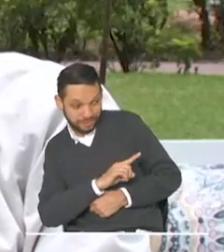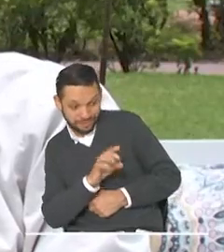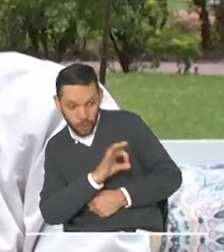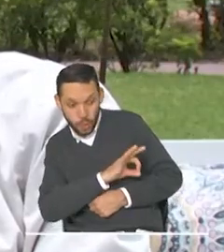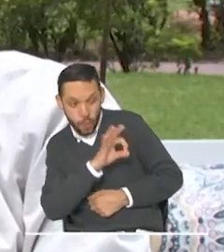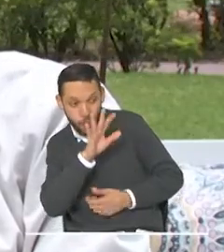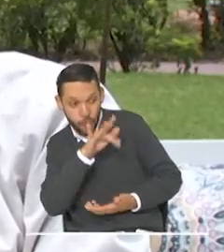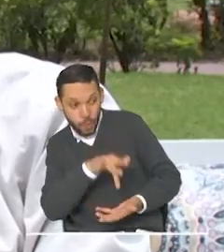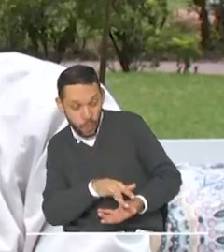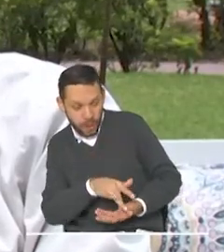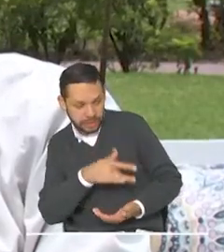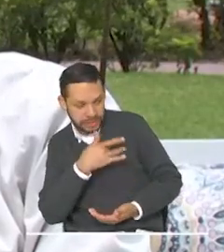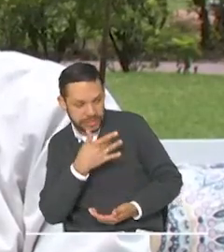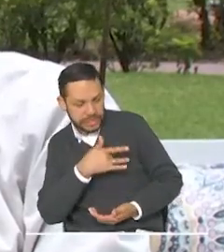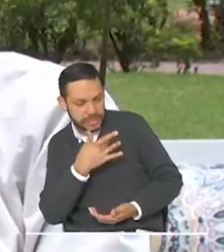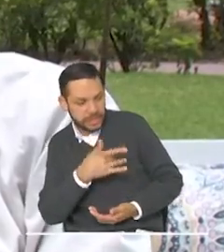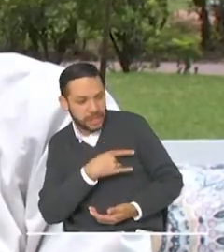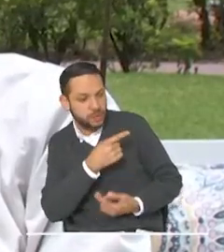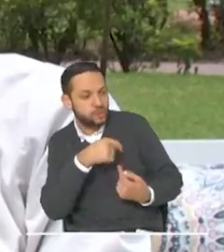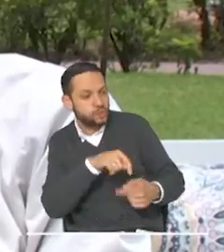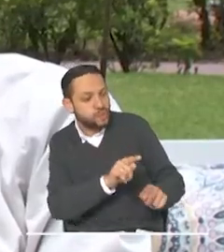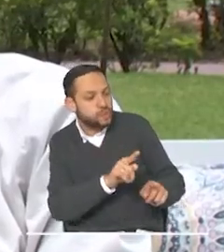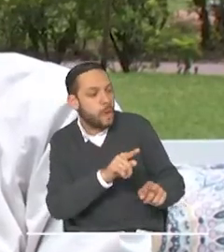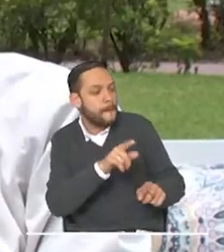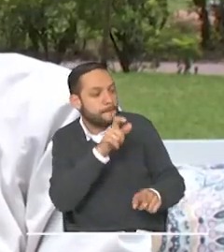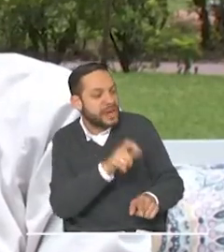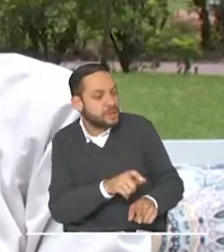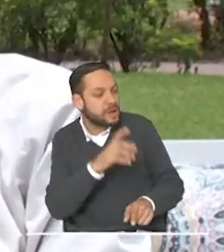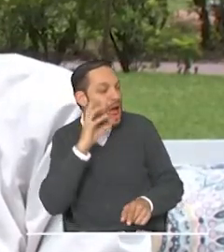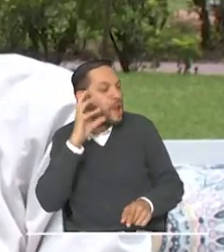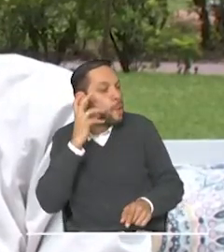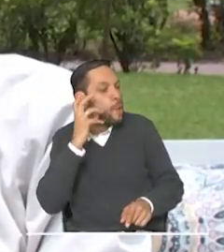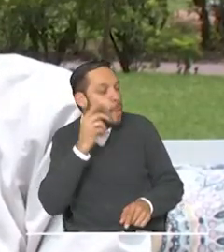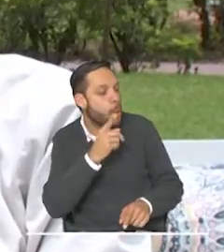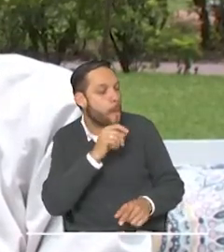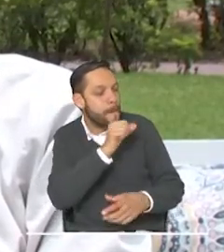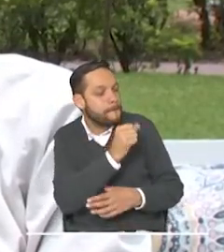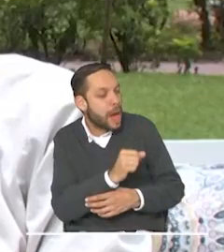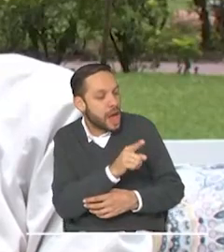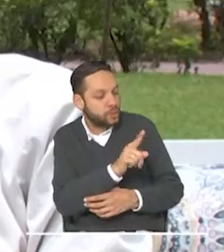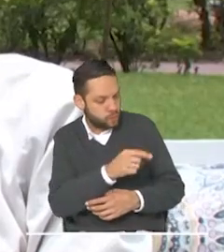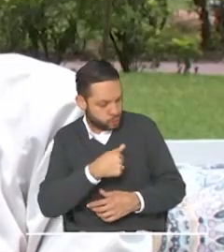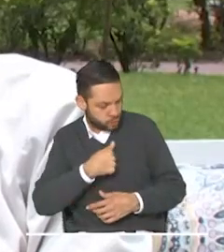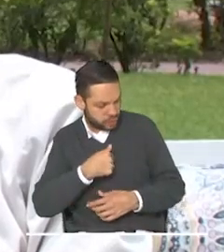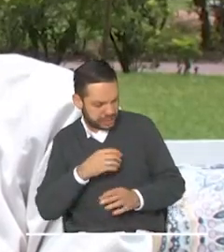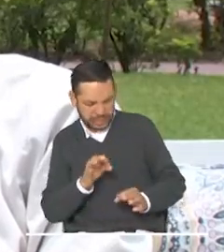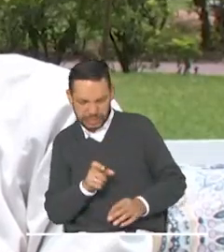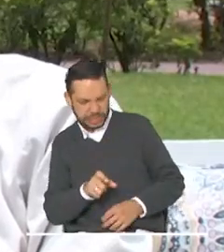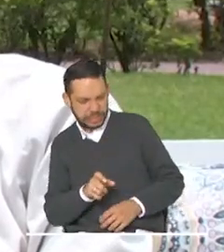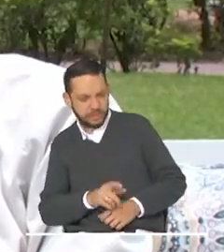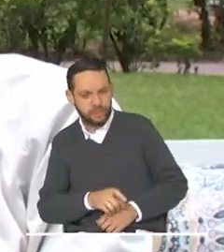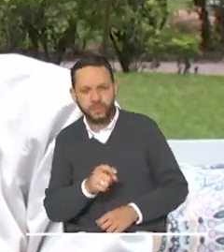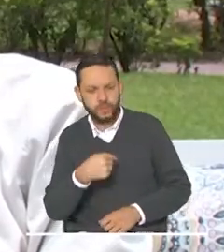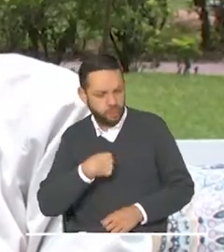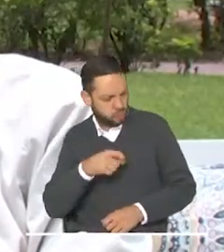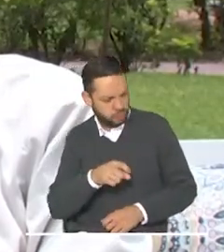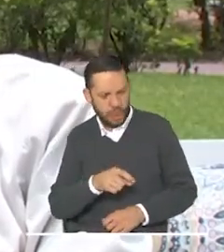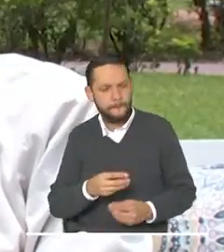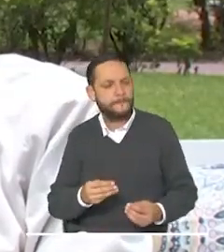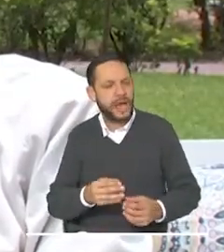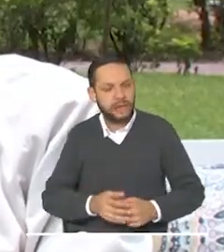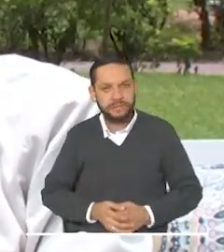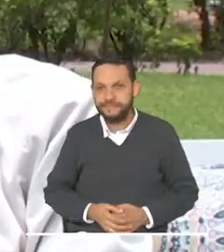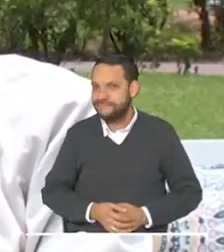es Salud Mental es que eso es para Locos qué error Qué falla tienen muchos de ustedes Cuando